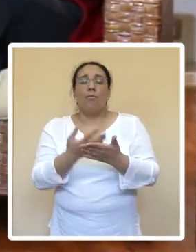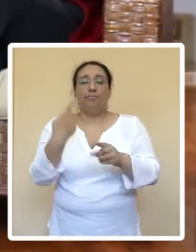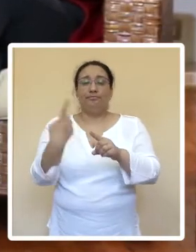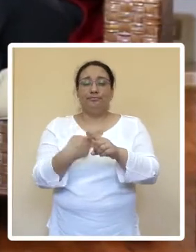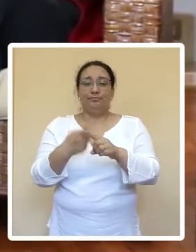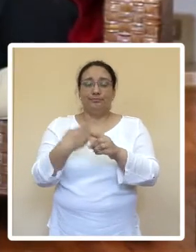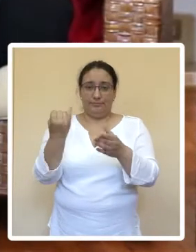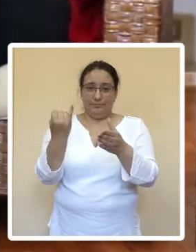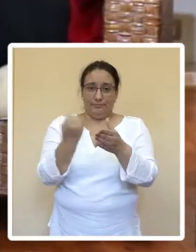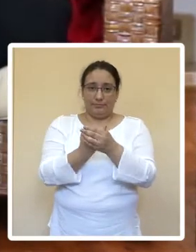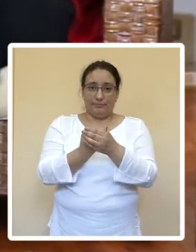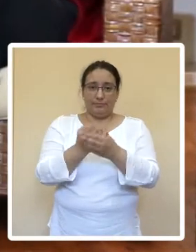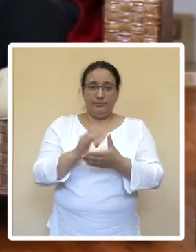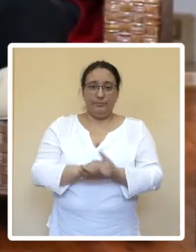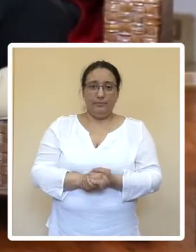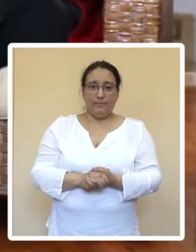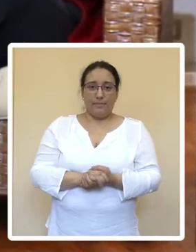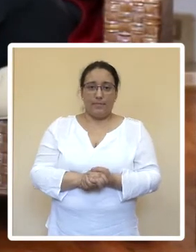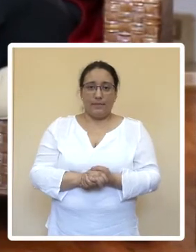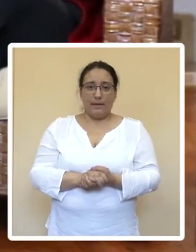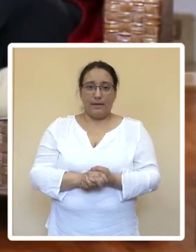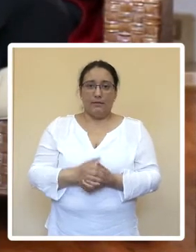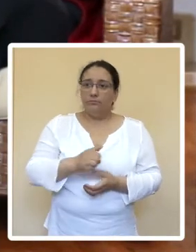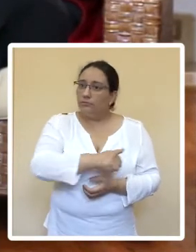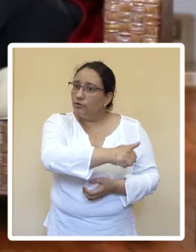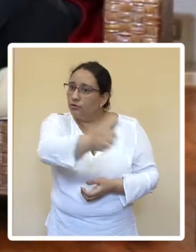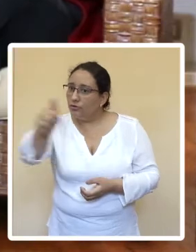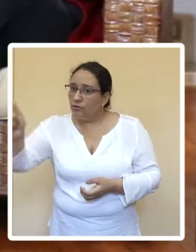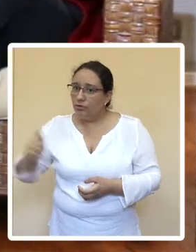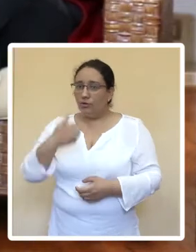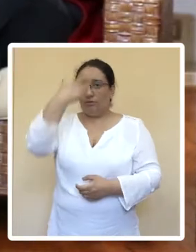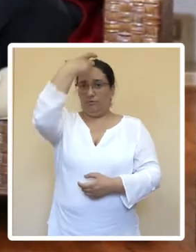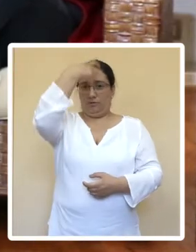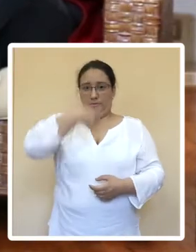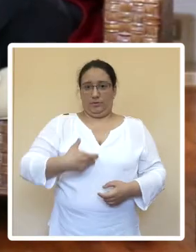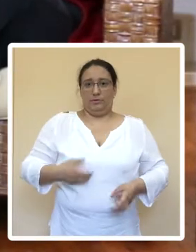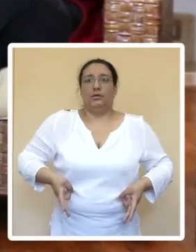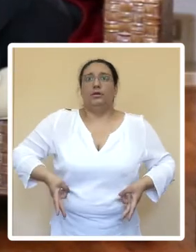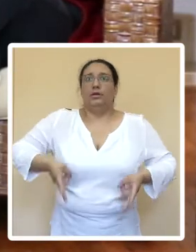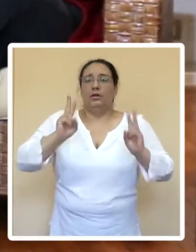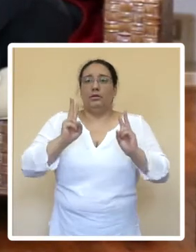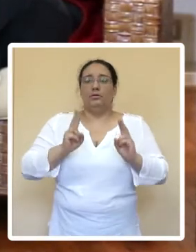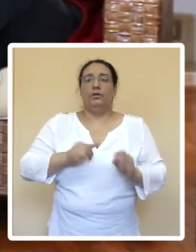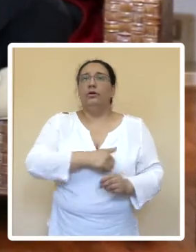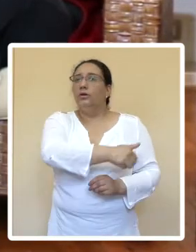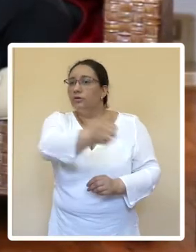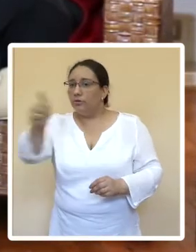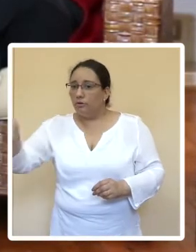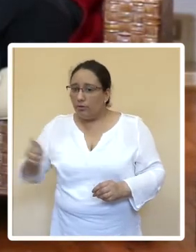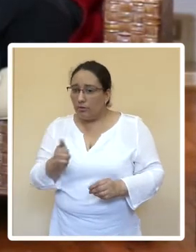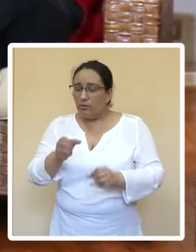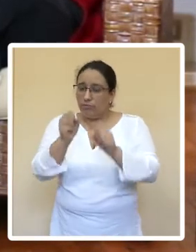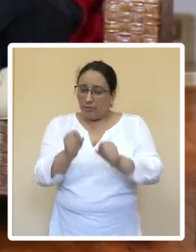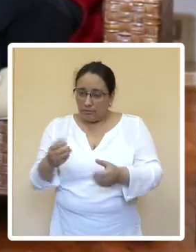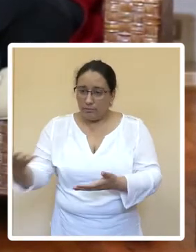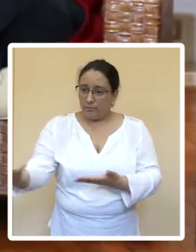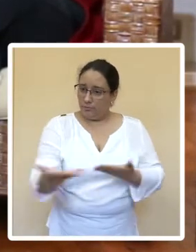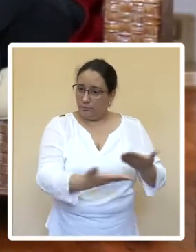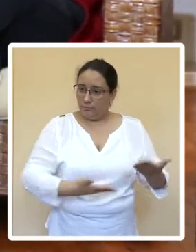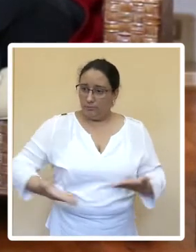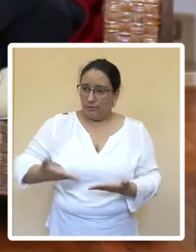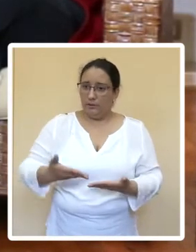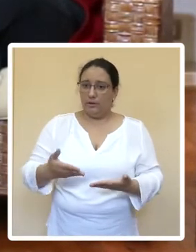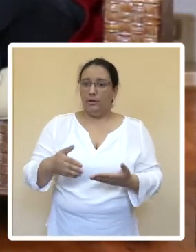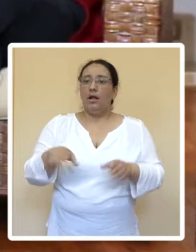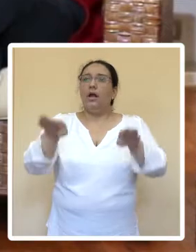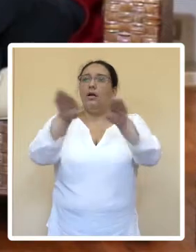de inclusión, en cierta manera es reconocer que todos somos sujetos de derechos, que todos podemos compartir, que todos podemos estar en el mismo